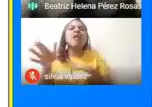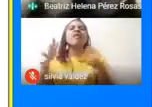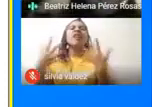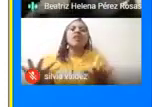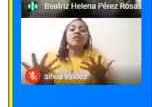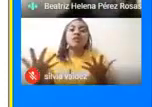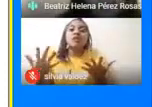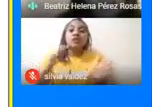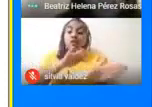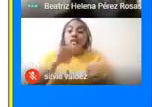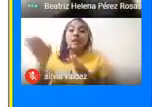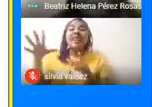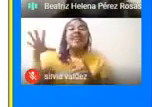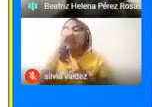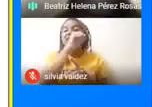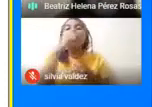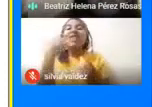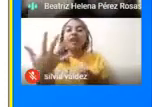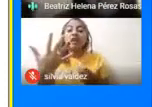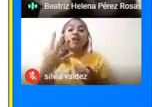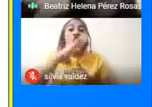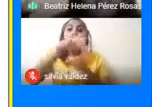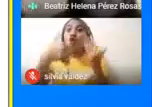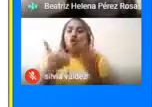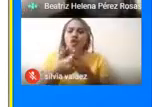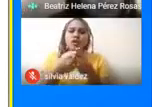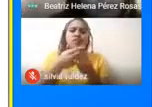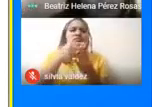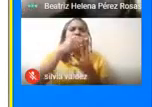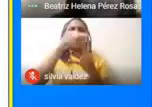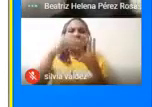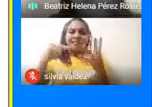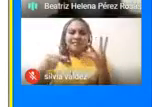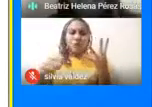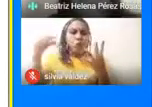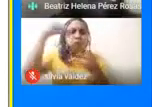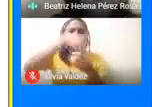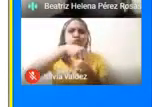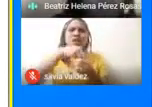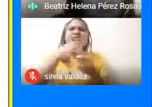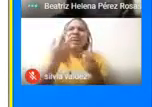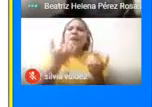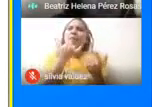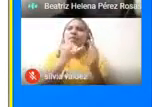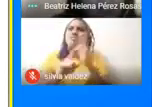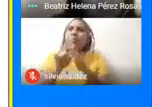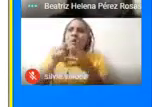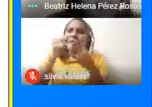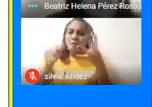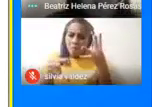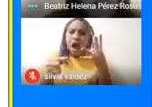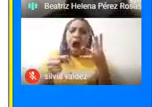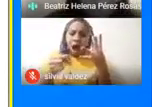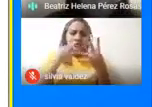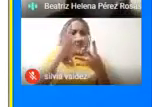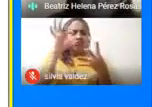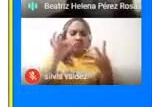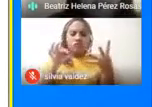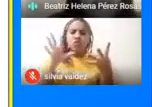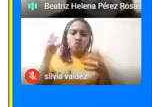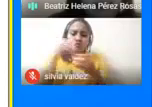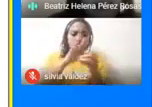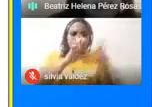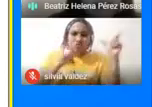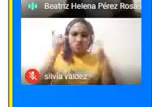un lado, identificar todas las variables que hacen parte del sector, todas las variables para decidir en curso, me